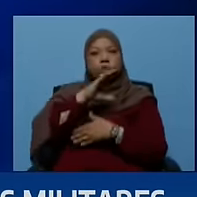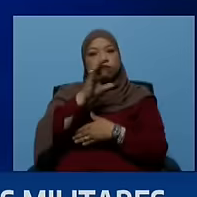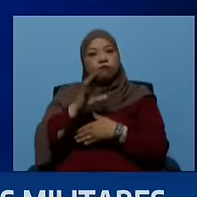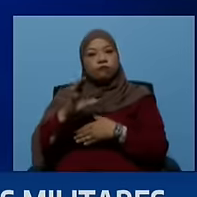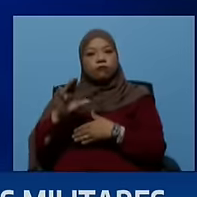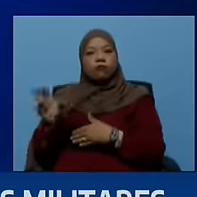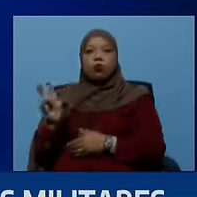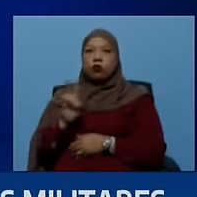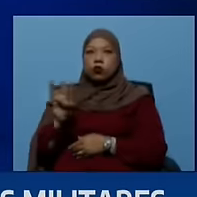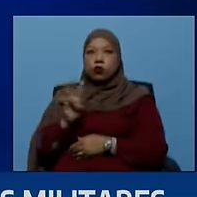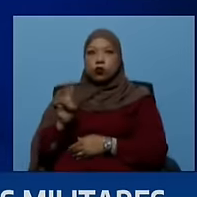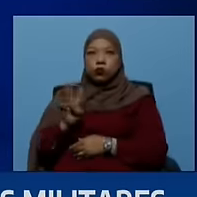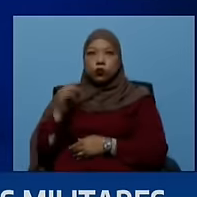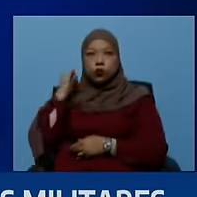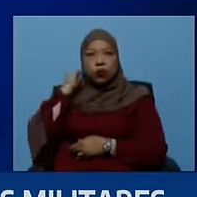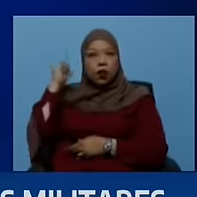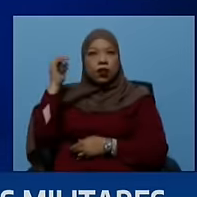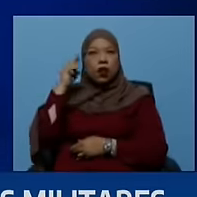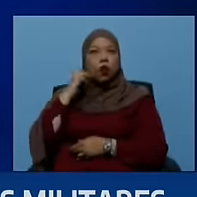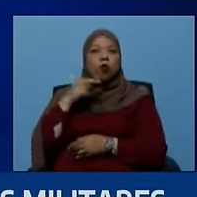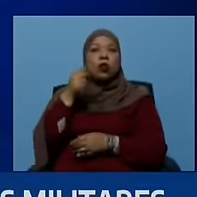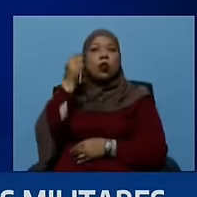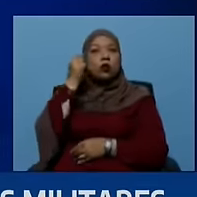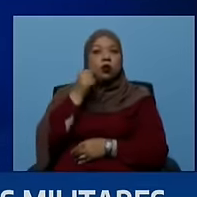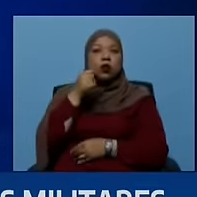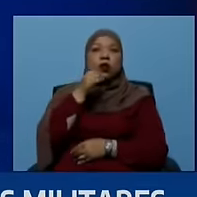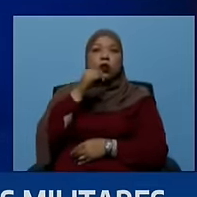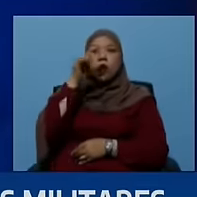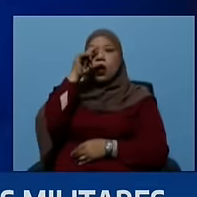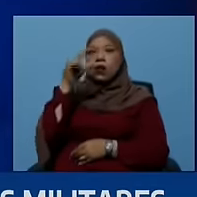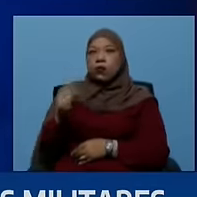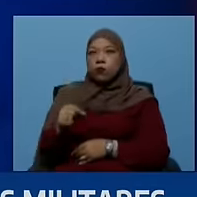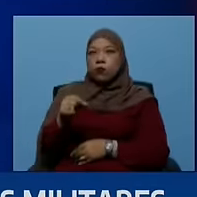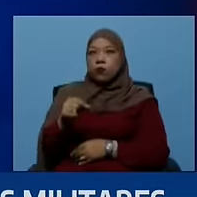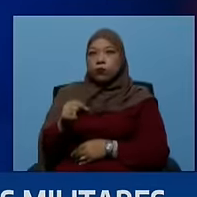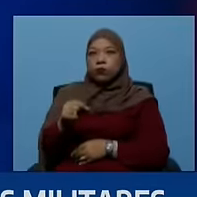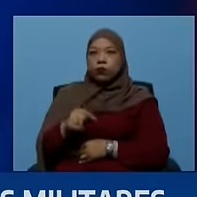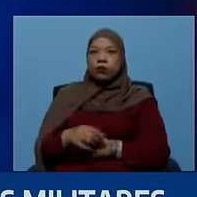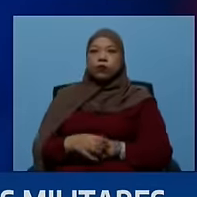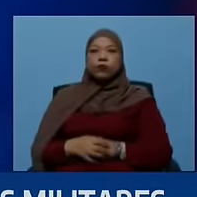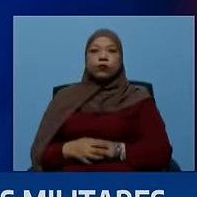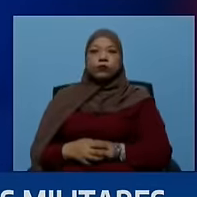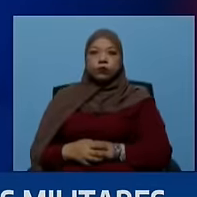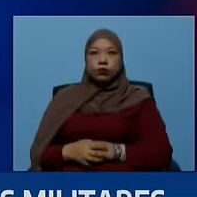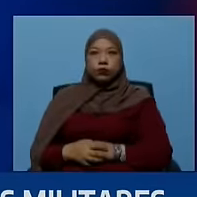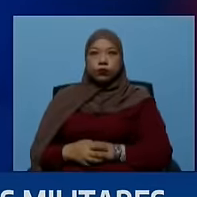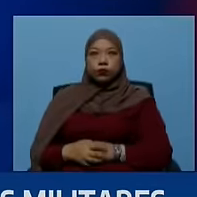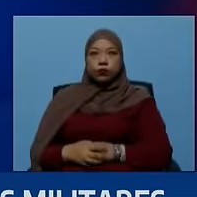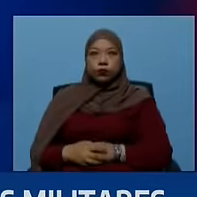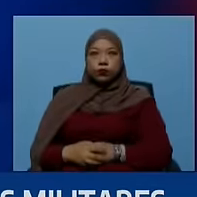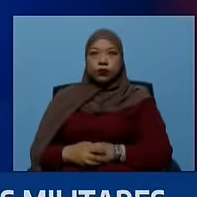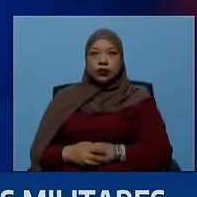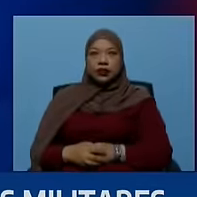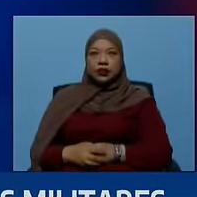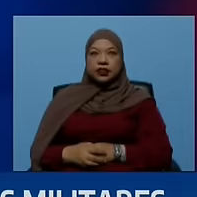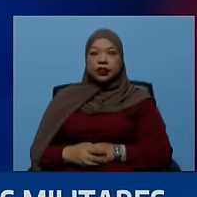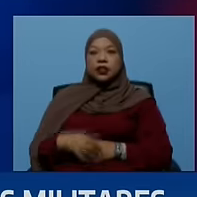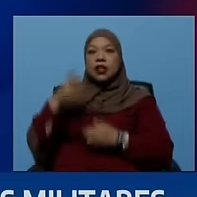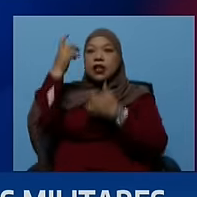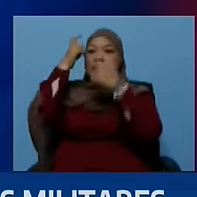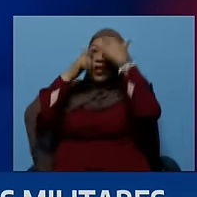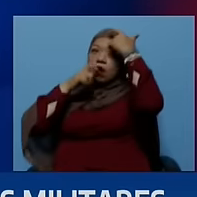venezolana las ideas de Bolívar de sucre de Zamora Simón Rodríguez comandante